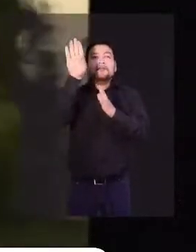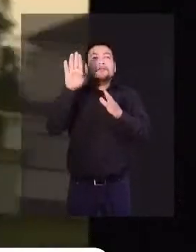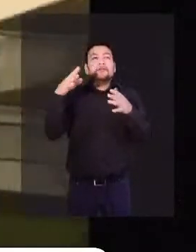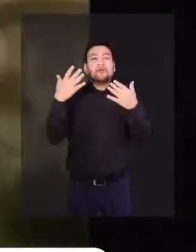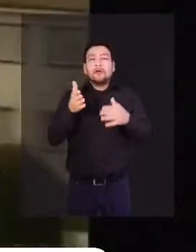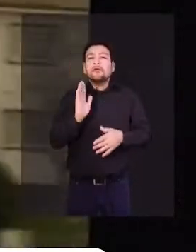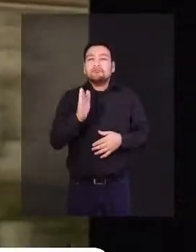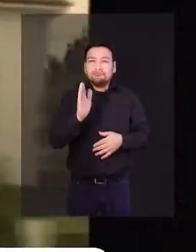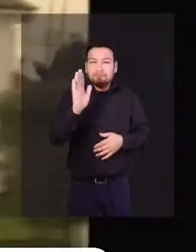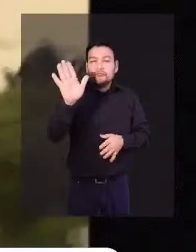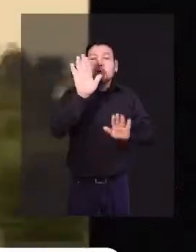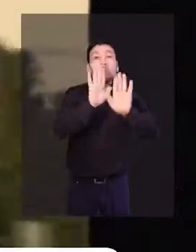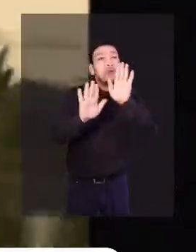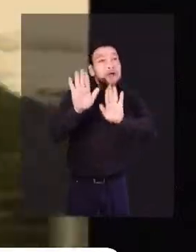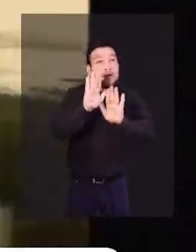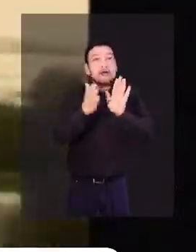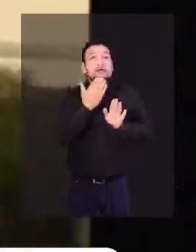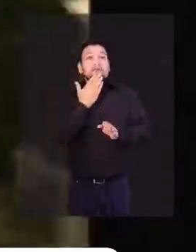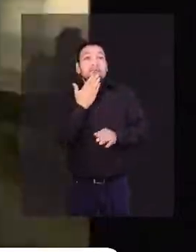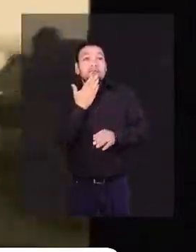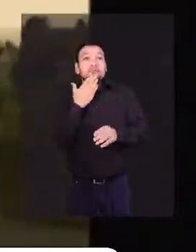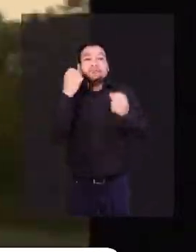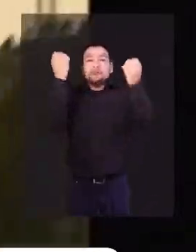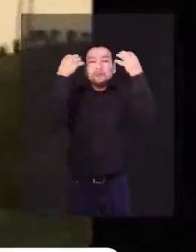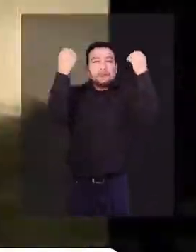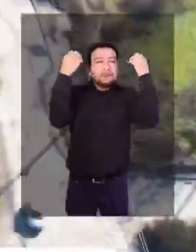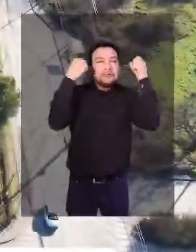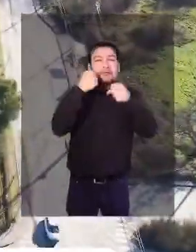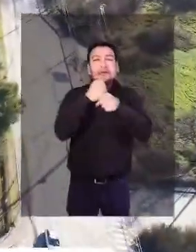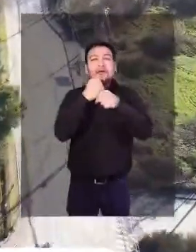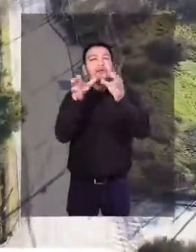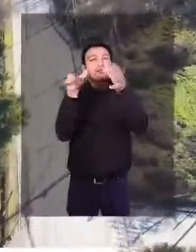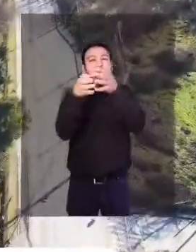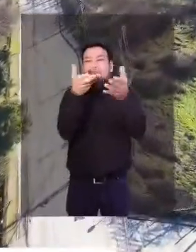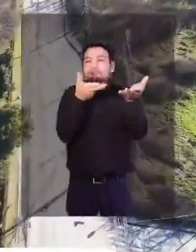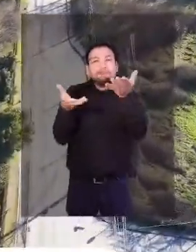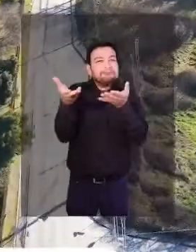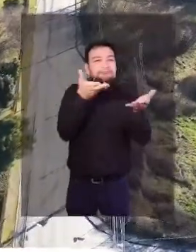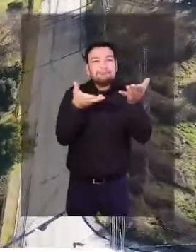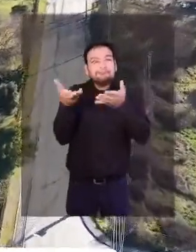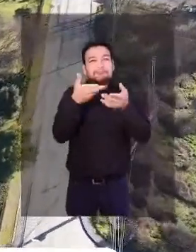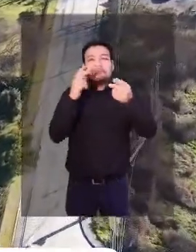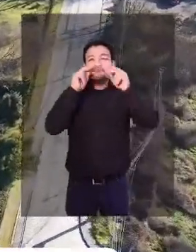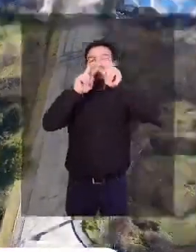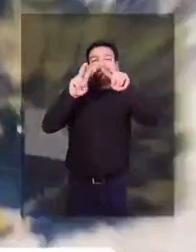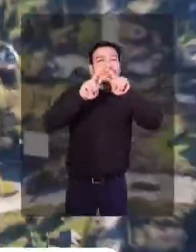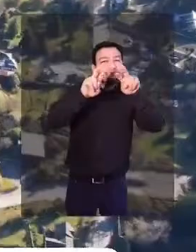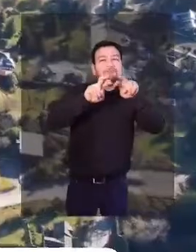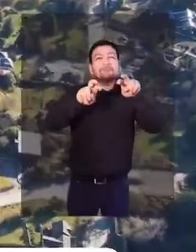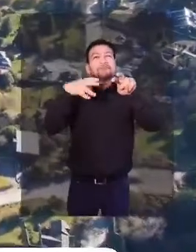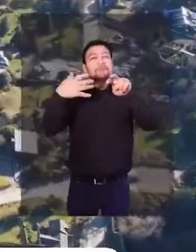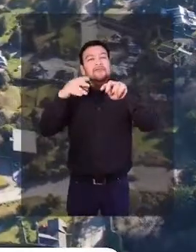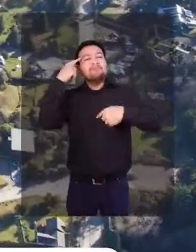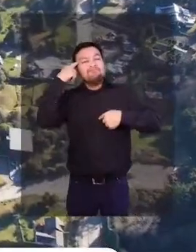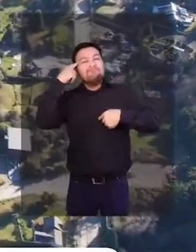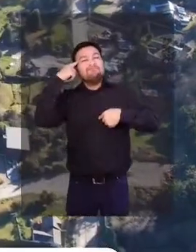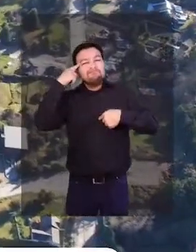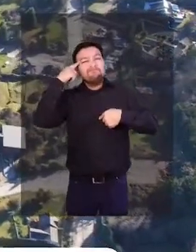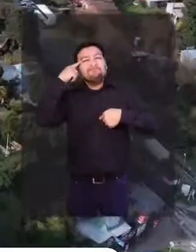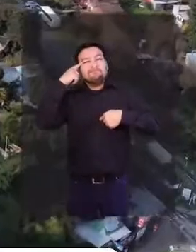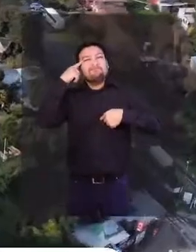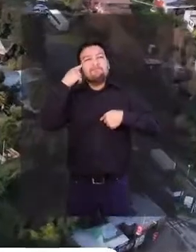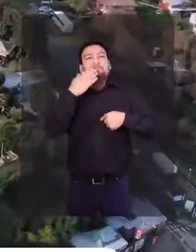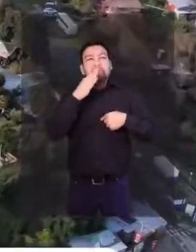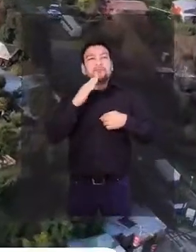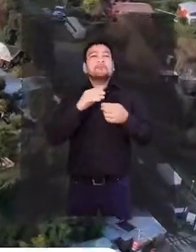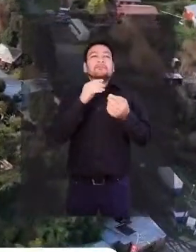puertas en Puerto Montt. Desde entonces, hemos crecido y evolucionado para convertirnos en la mejor opción de